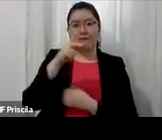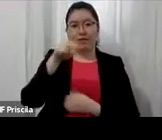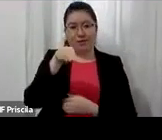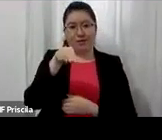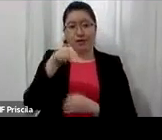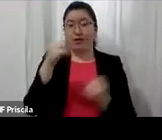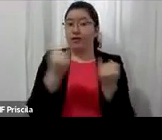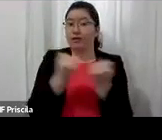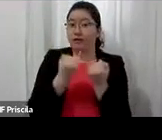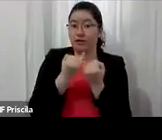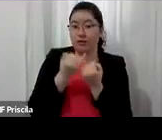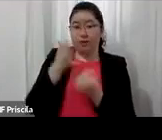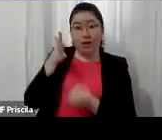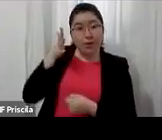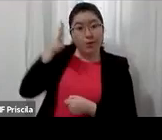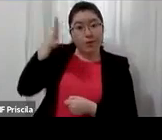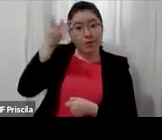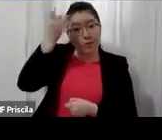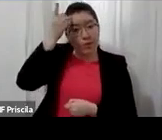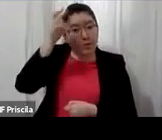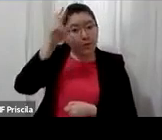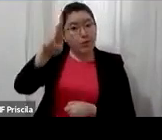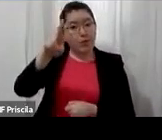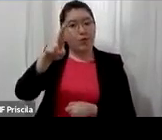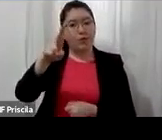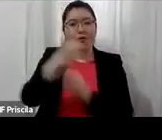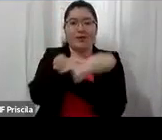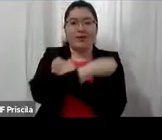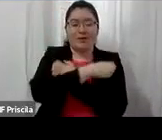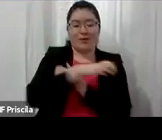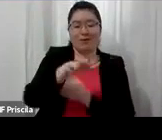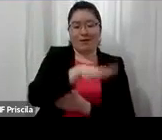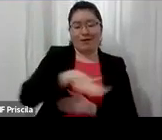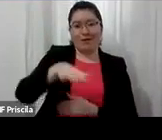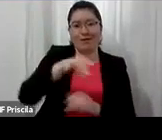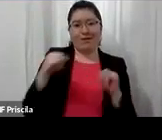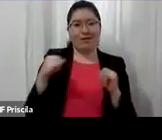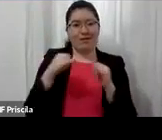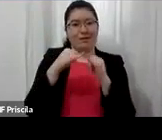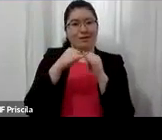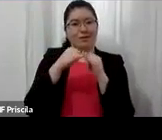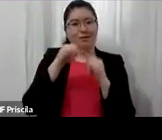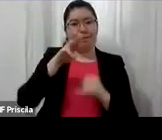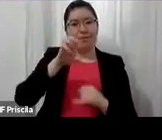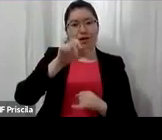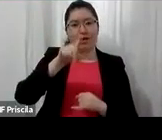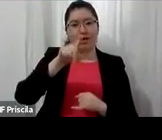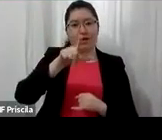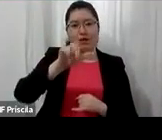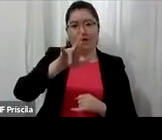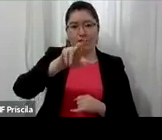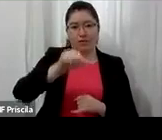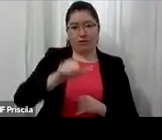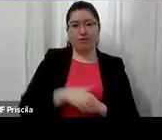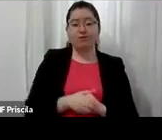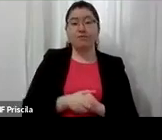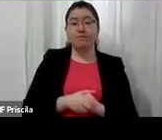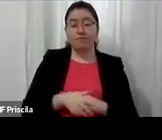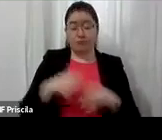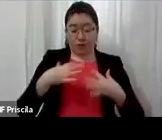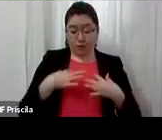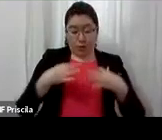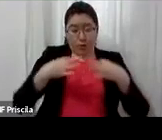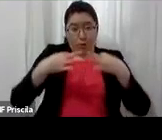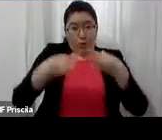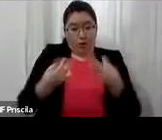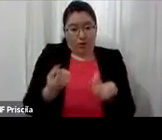Pedagogía Crítica y Educación Popular por el Instituto McLaren. Es fundadora, integrante del Consejo Consultivo